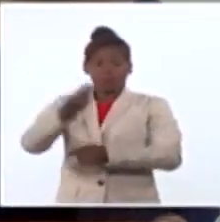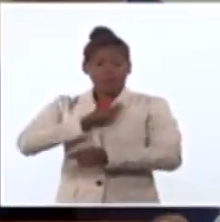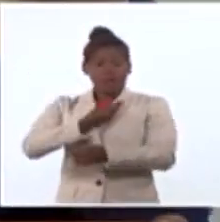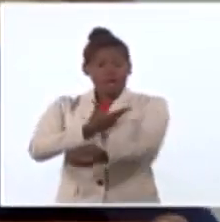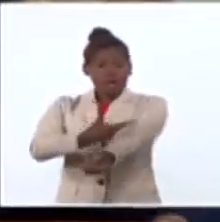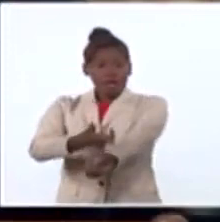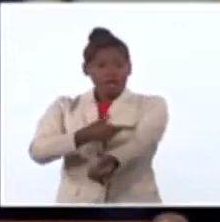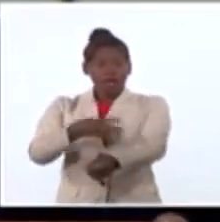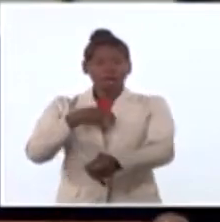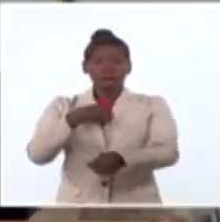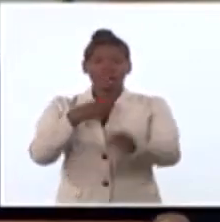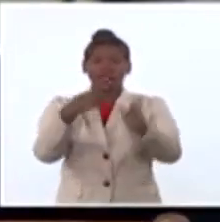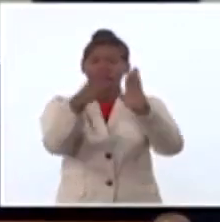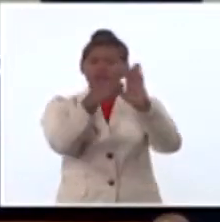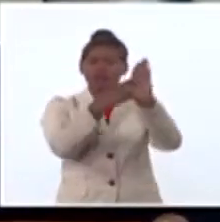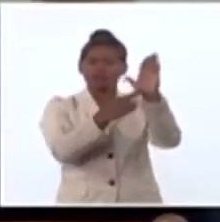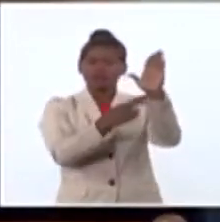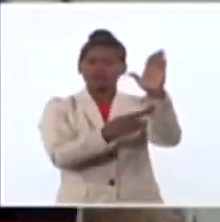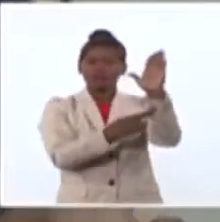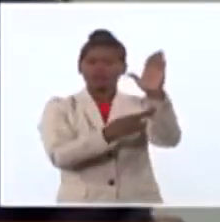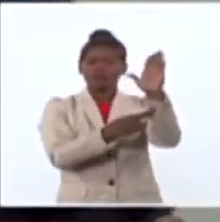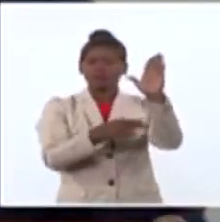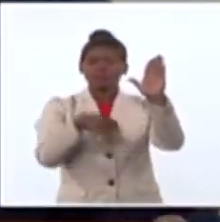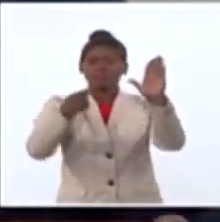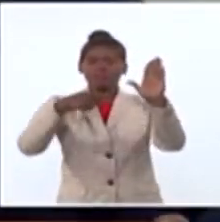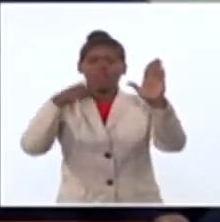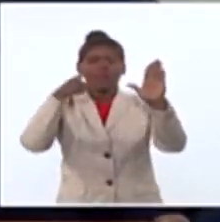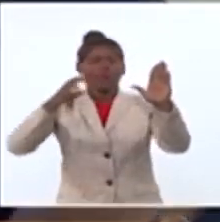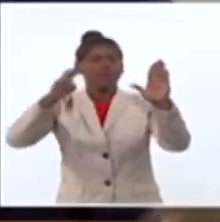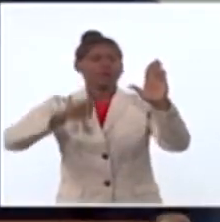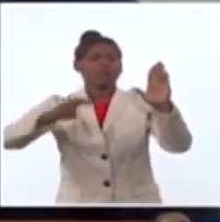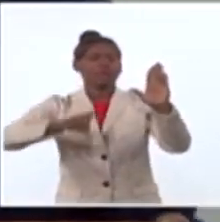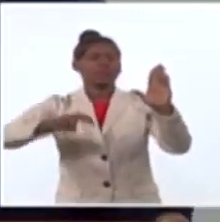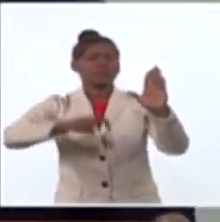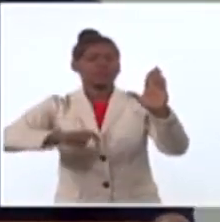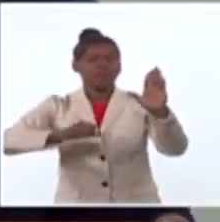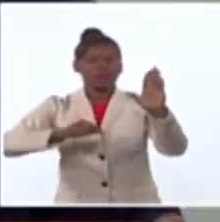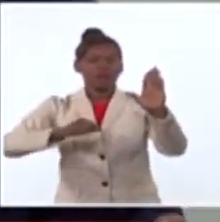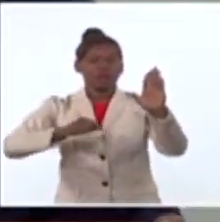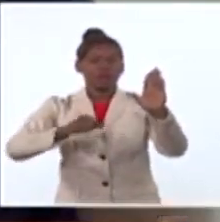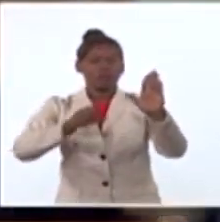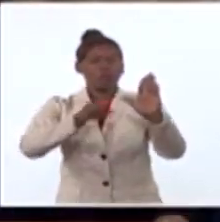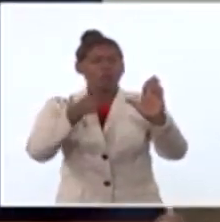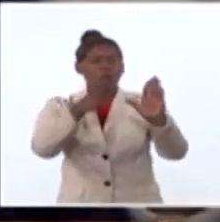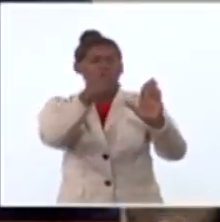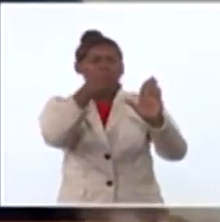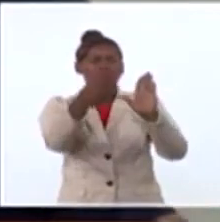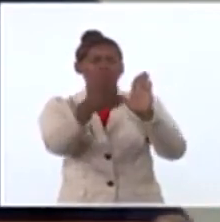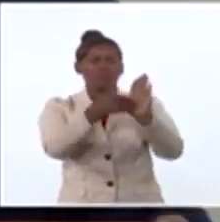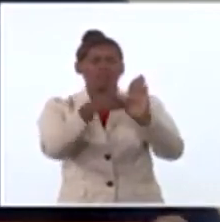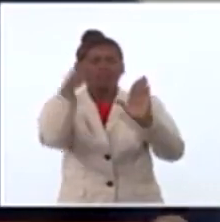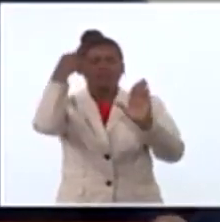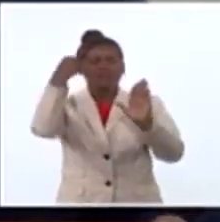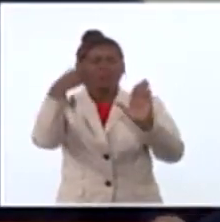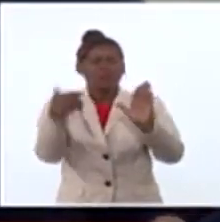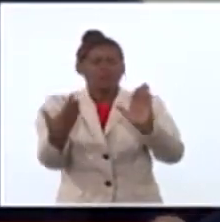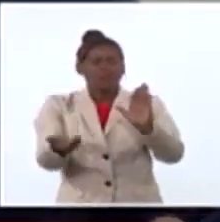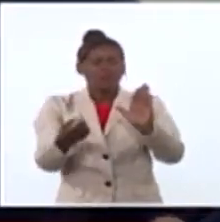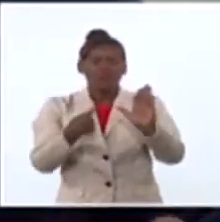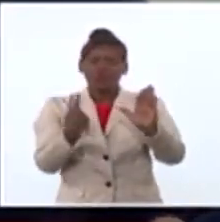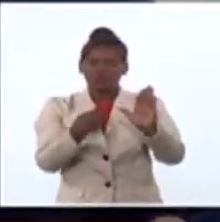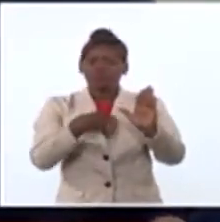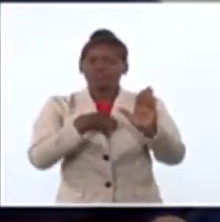la obligación de realizar estudios clínicos en cuba con esas vacunas qué quiere decir es que tiempo toma un estudio